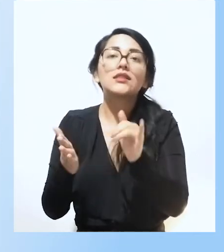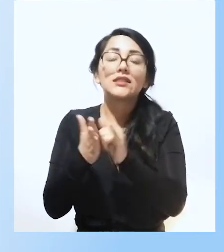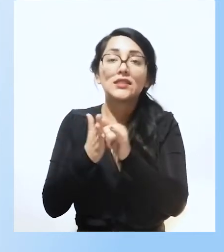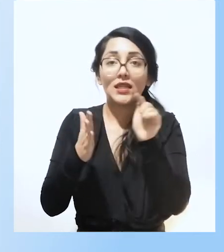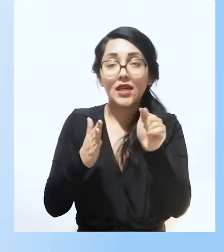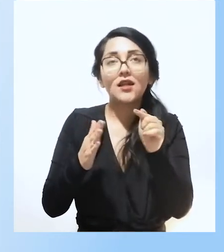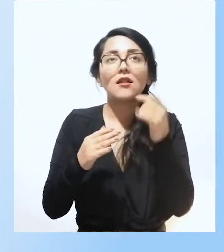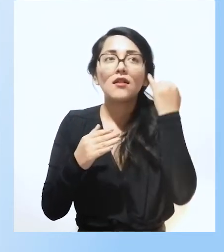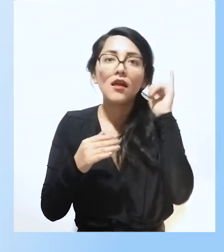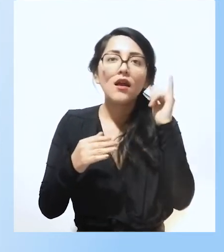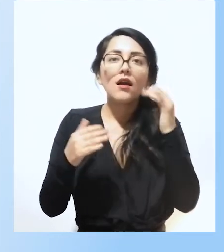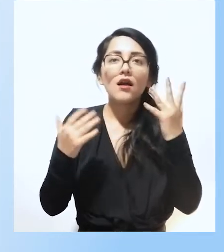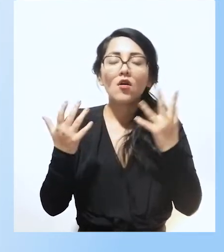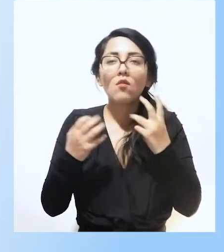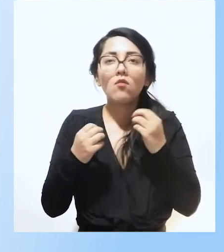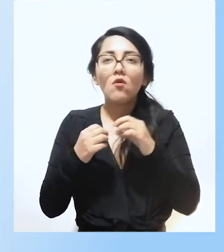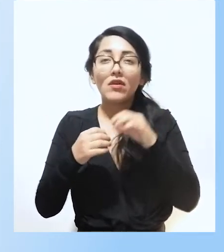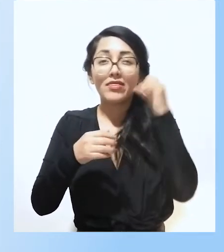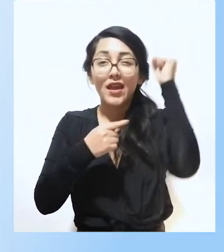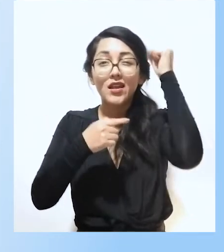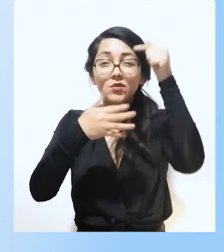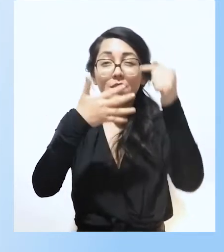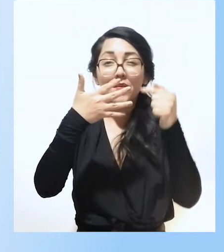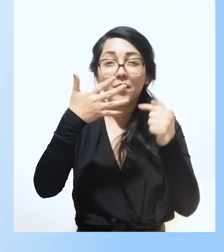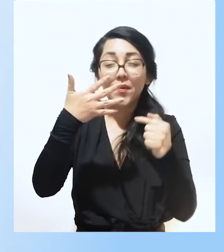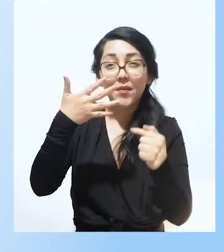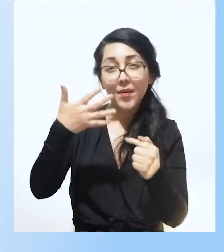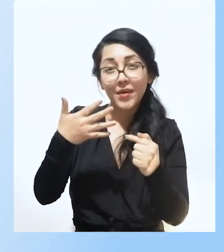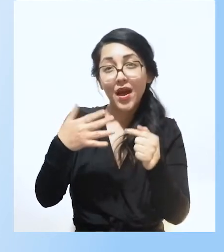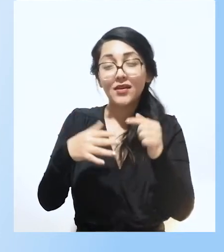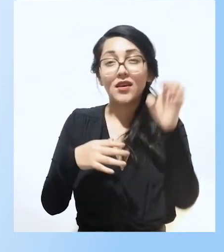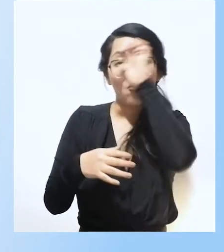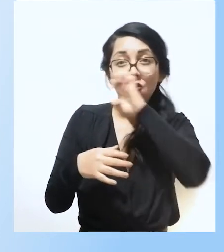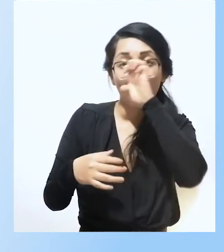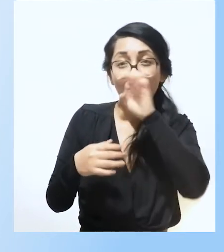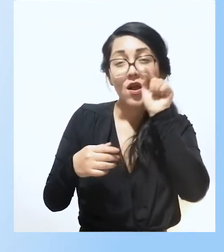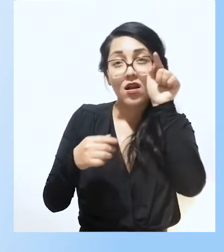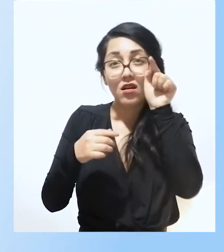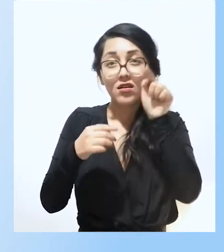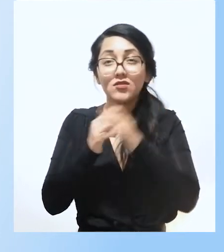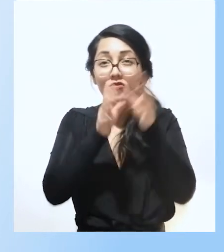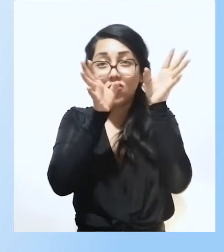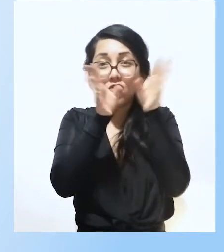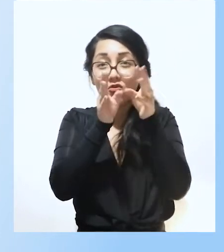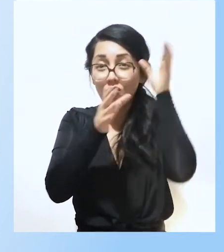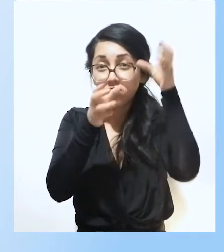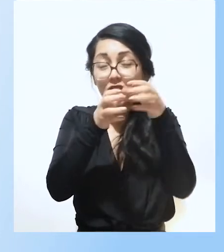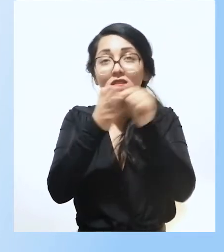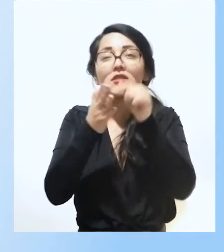a bien coger todos estos derechos del Parlamento Europeo y establecer una carta, un